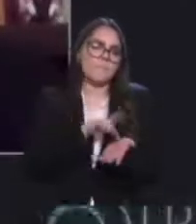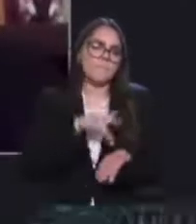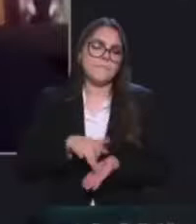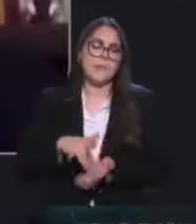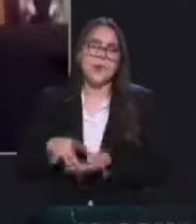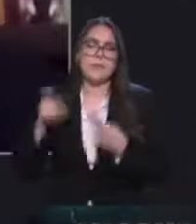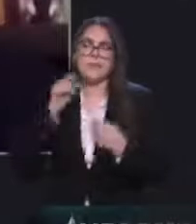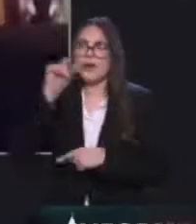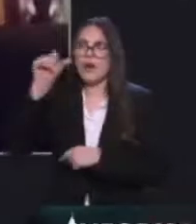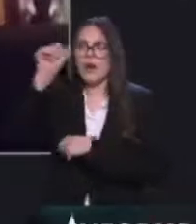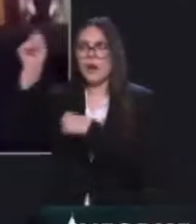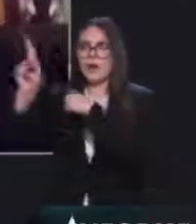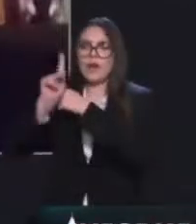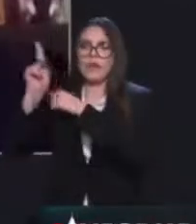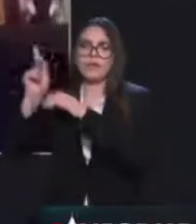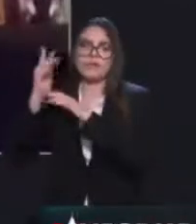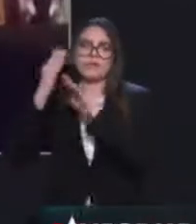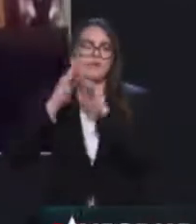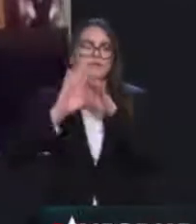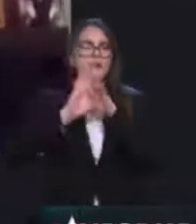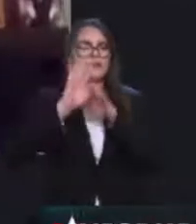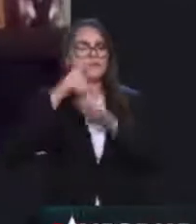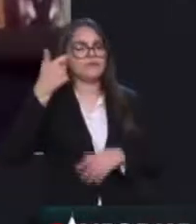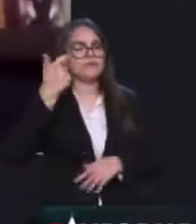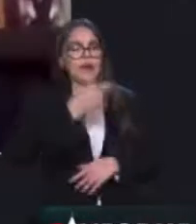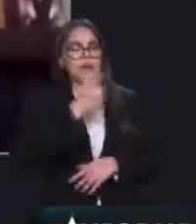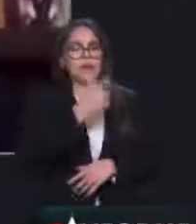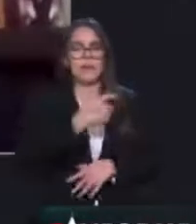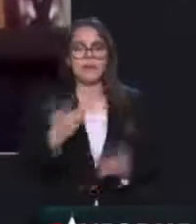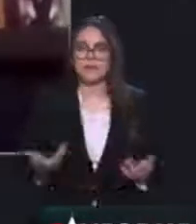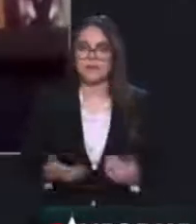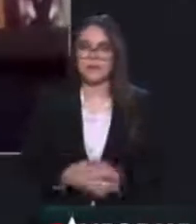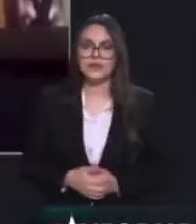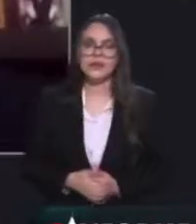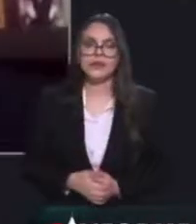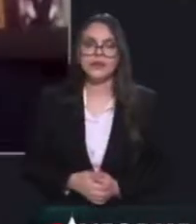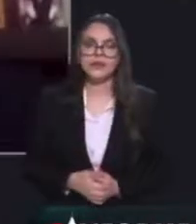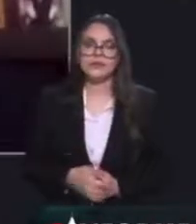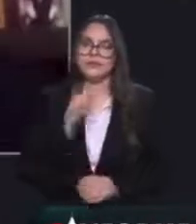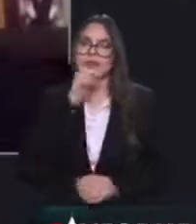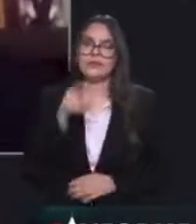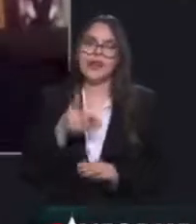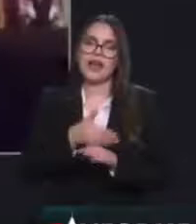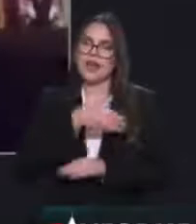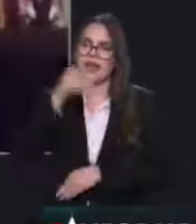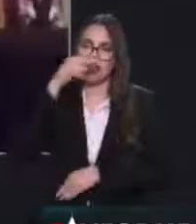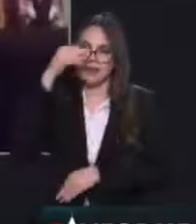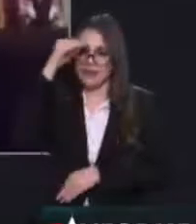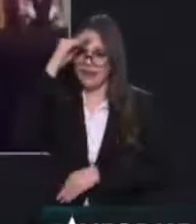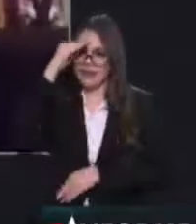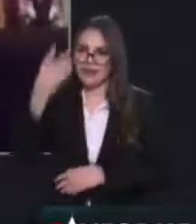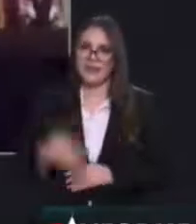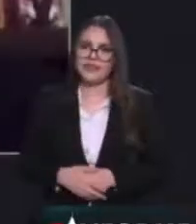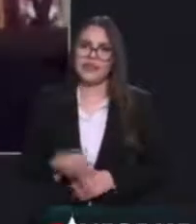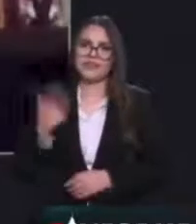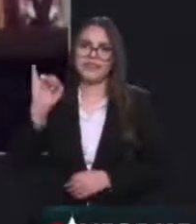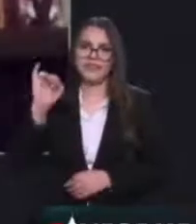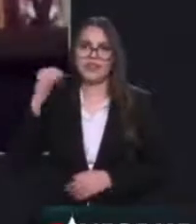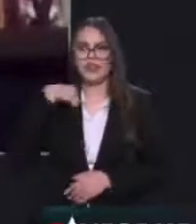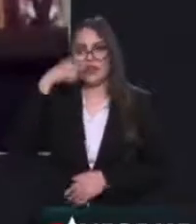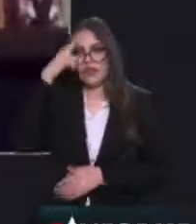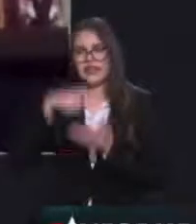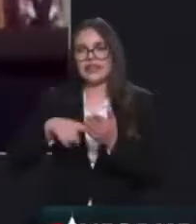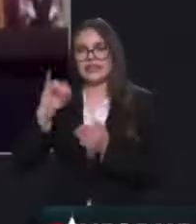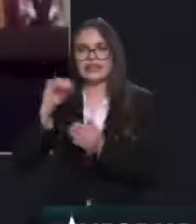los migrantes, ¿no? Como estaba pensado, digamos, ¿no? Así es. Víctor, pues ahí están varios datos, ¿no? para leer esto